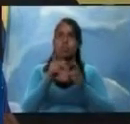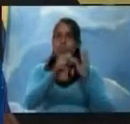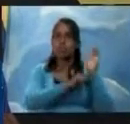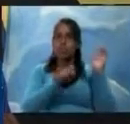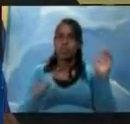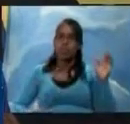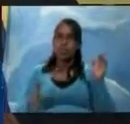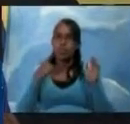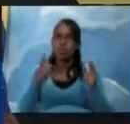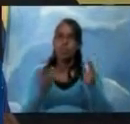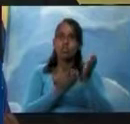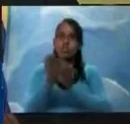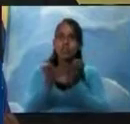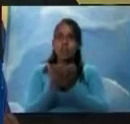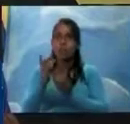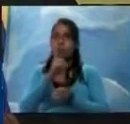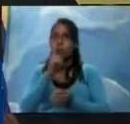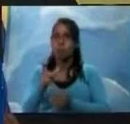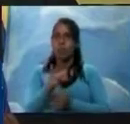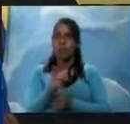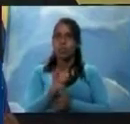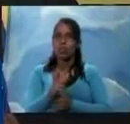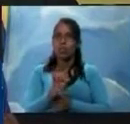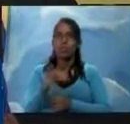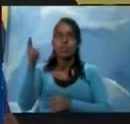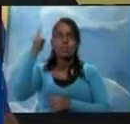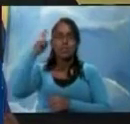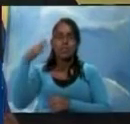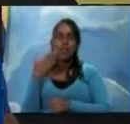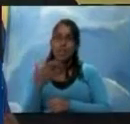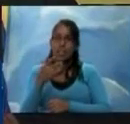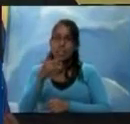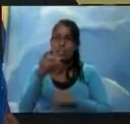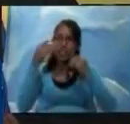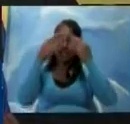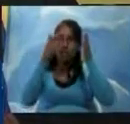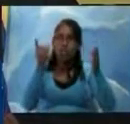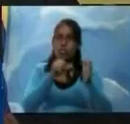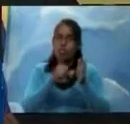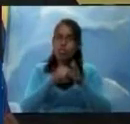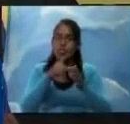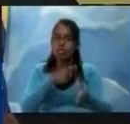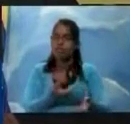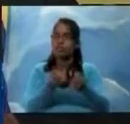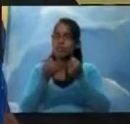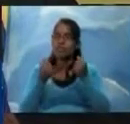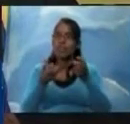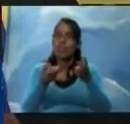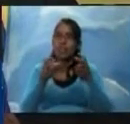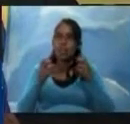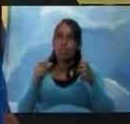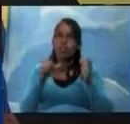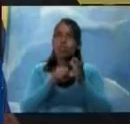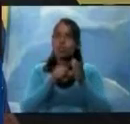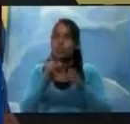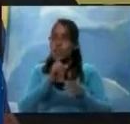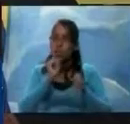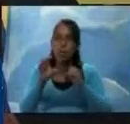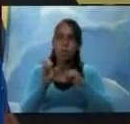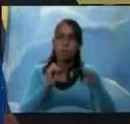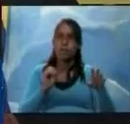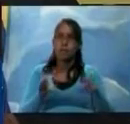dijo: Siervo malo y negligente, sabías que ciego donde no sembré y que recojo donde no